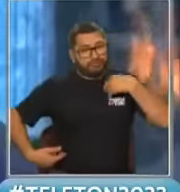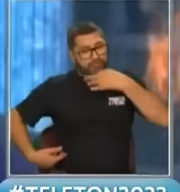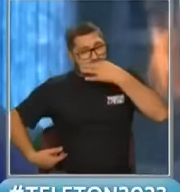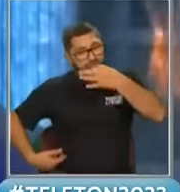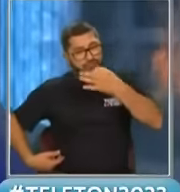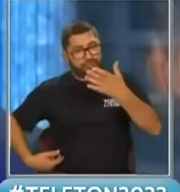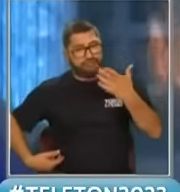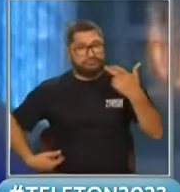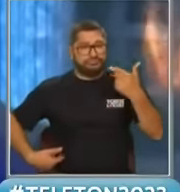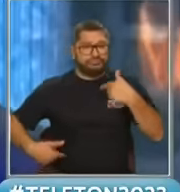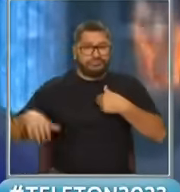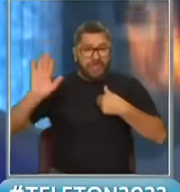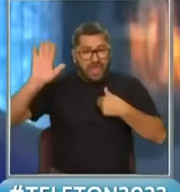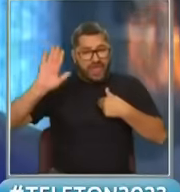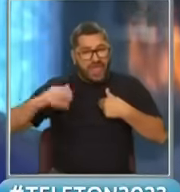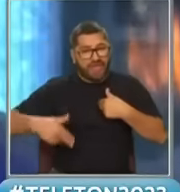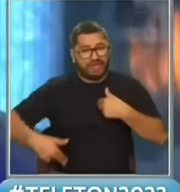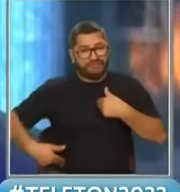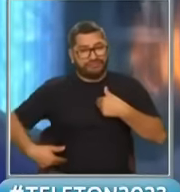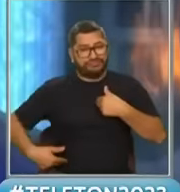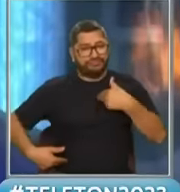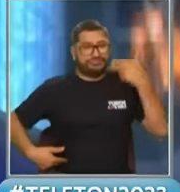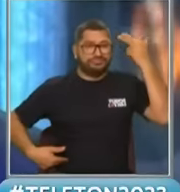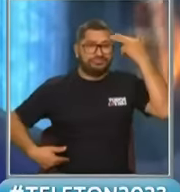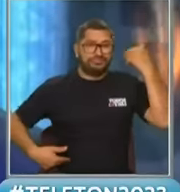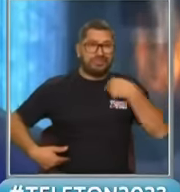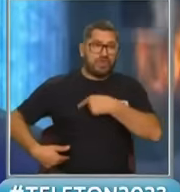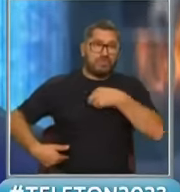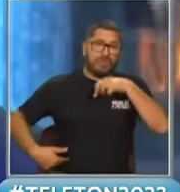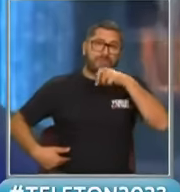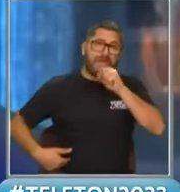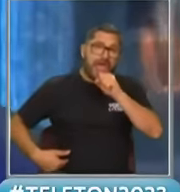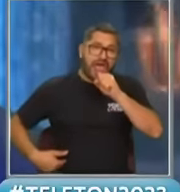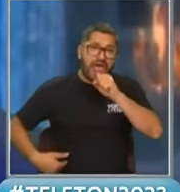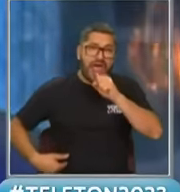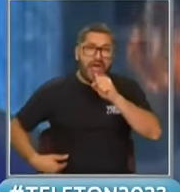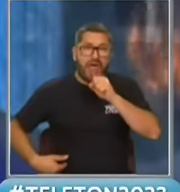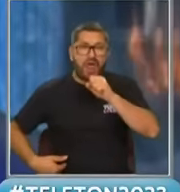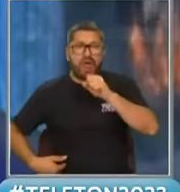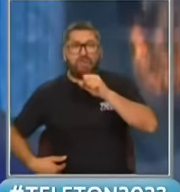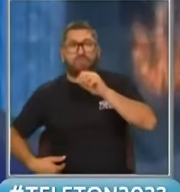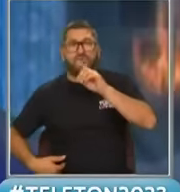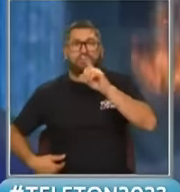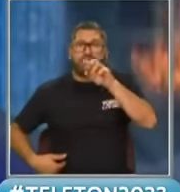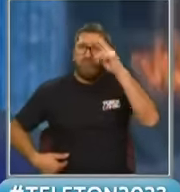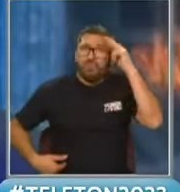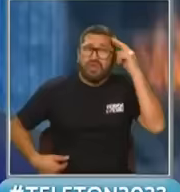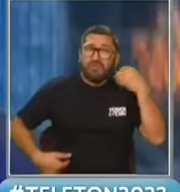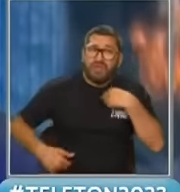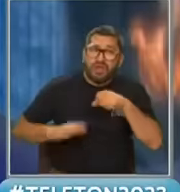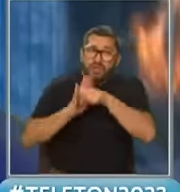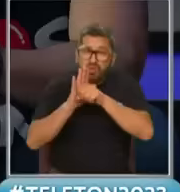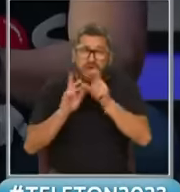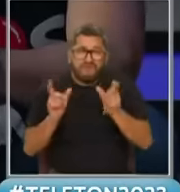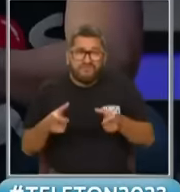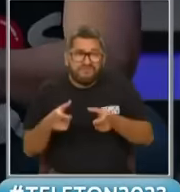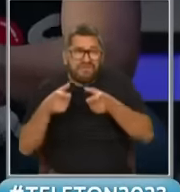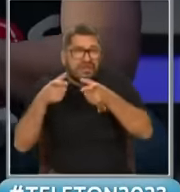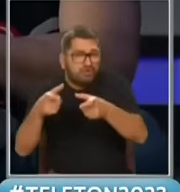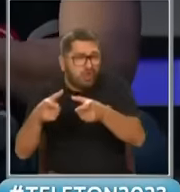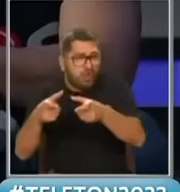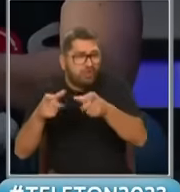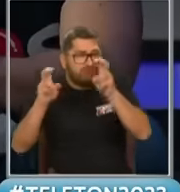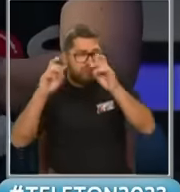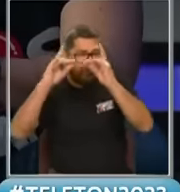Hola, mi nombre es Paul Vázquez. Tal vez me recuerden película en VHS como Cementerio Palpito 1, 2,